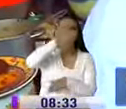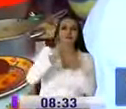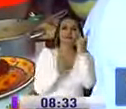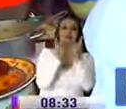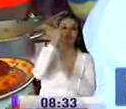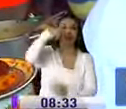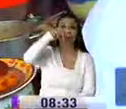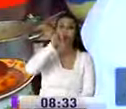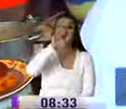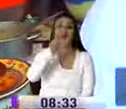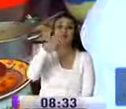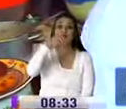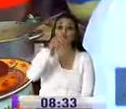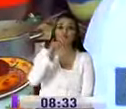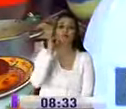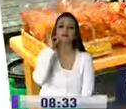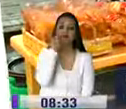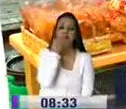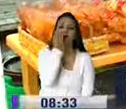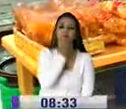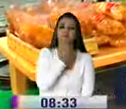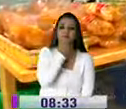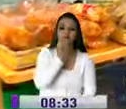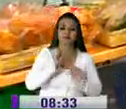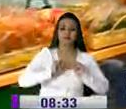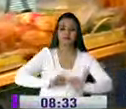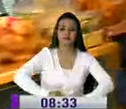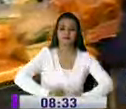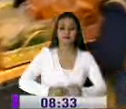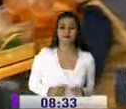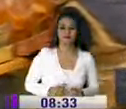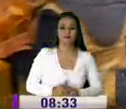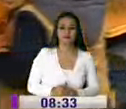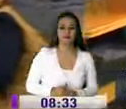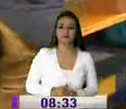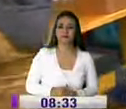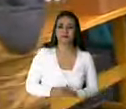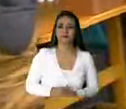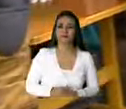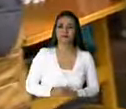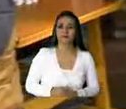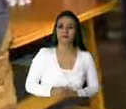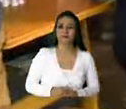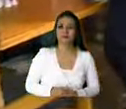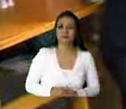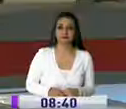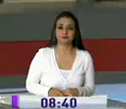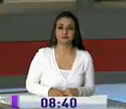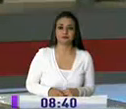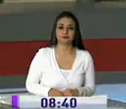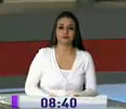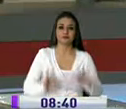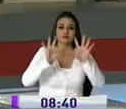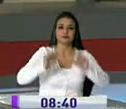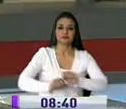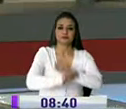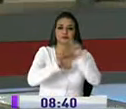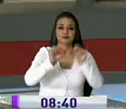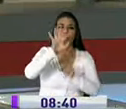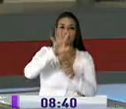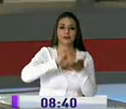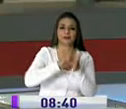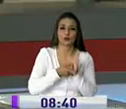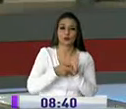que tiene una rica gastronomía. Con imágenes de Marcelo Maldonado, informó Carolina Basante. 40 de la mañana, y en